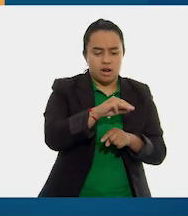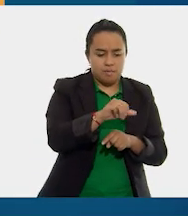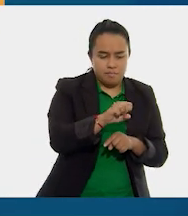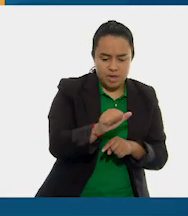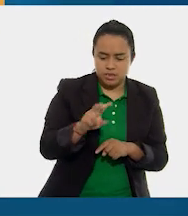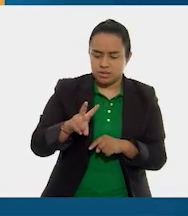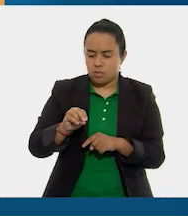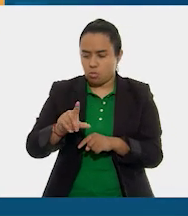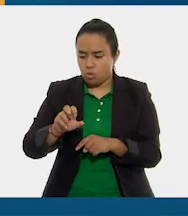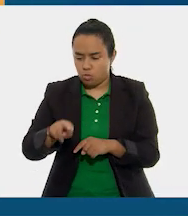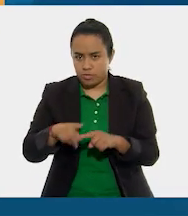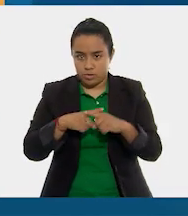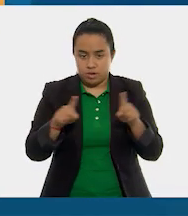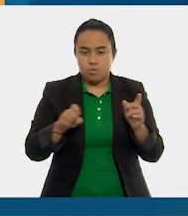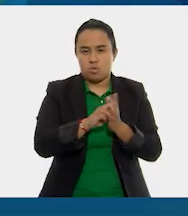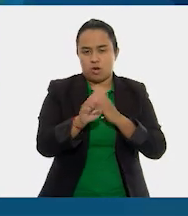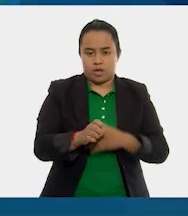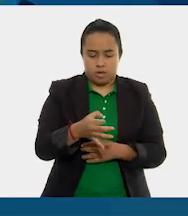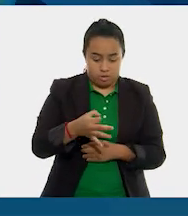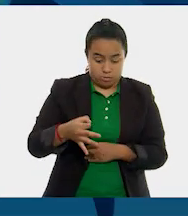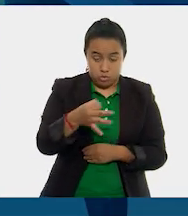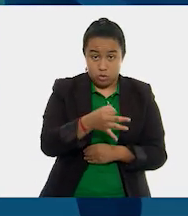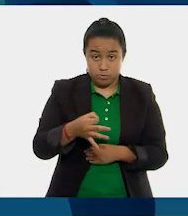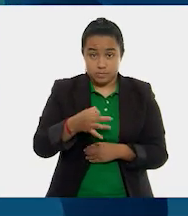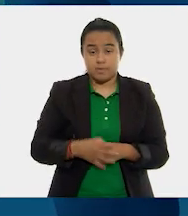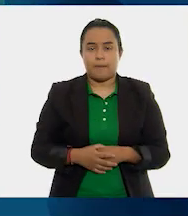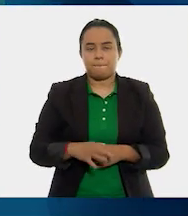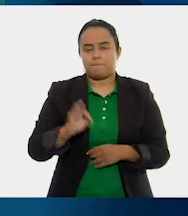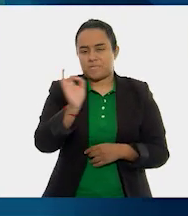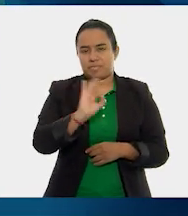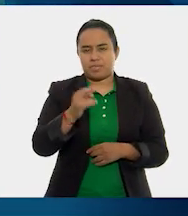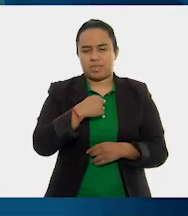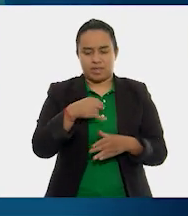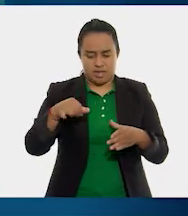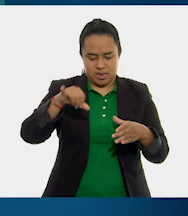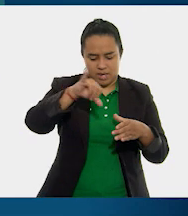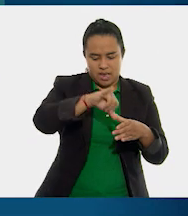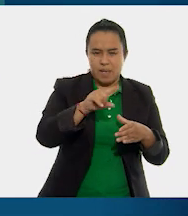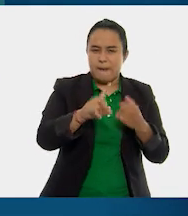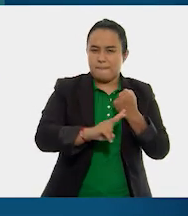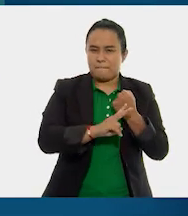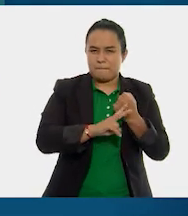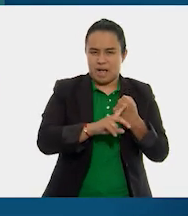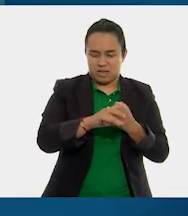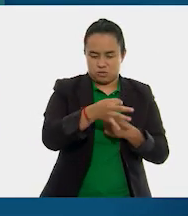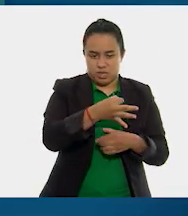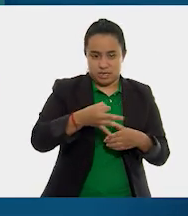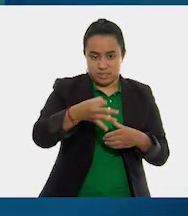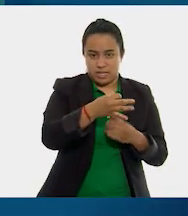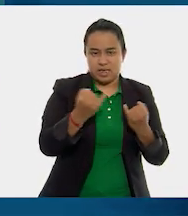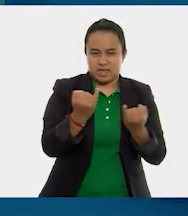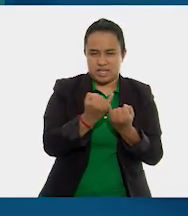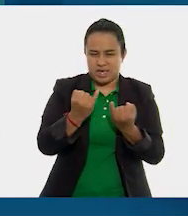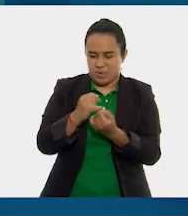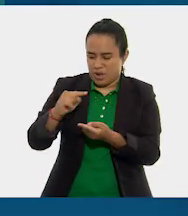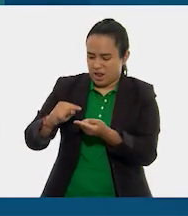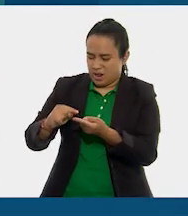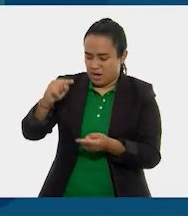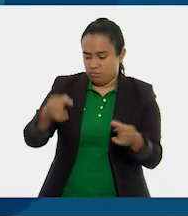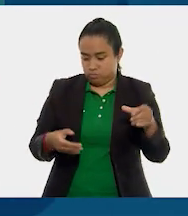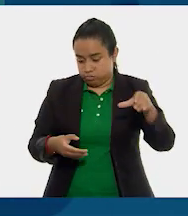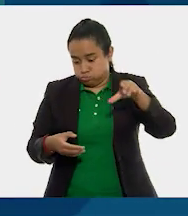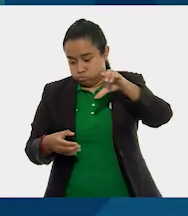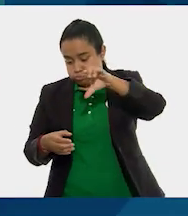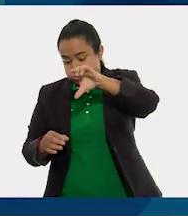diferente. Por ejemplo, el aceite. Si nosotros vertimos un vaso de aceite en un sistema igual que el que acabamos de